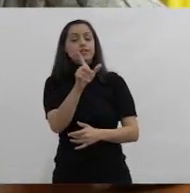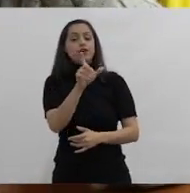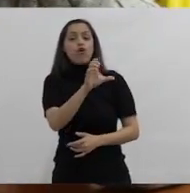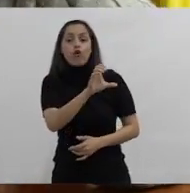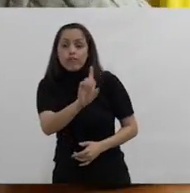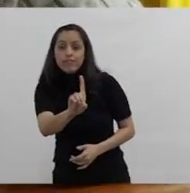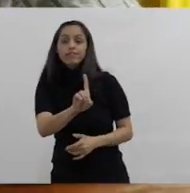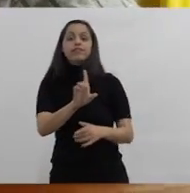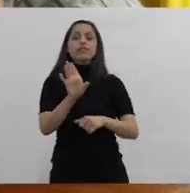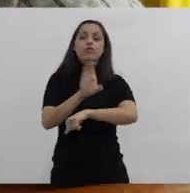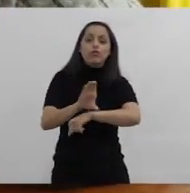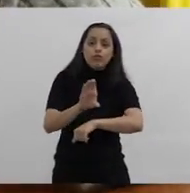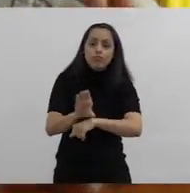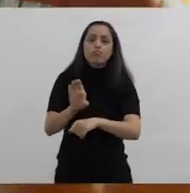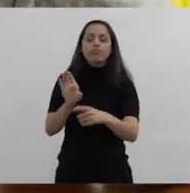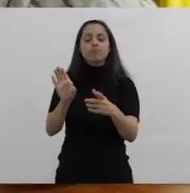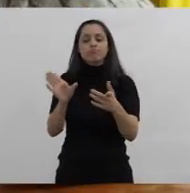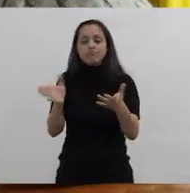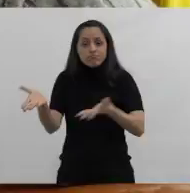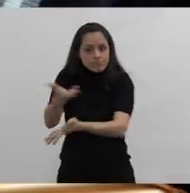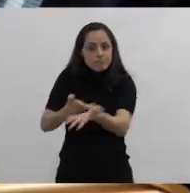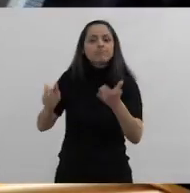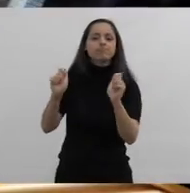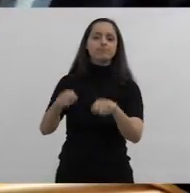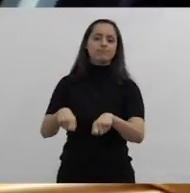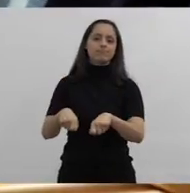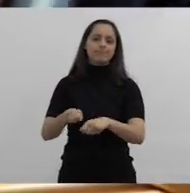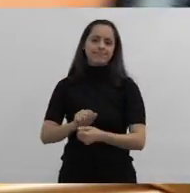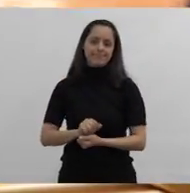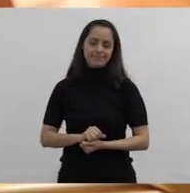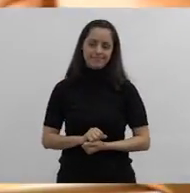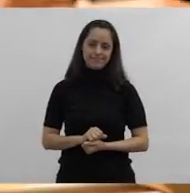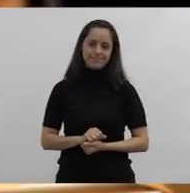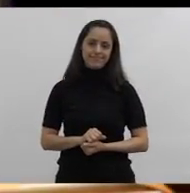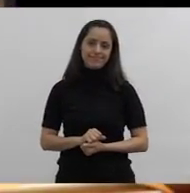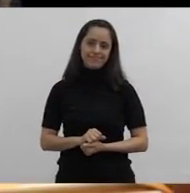se formó, si te tengo que decir la verdad, ahora tengo equipo.